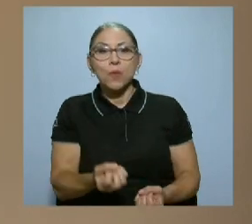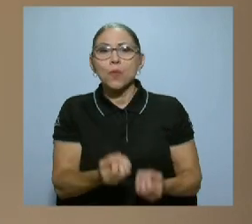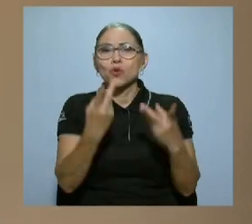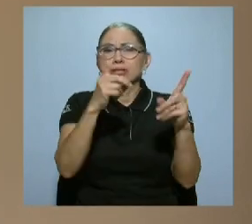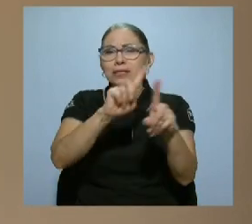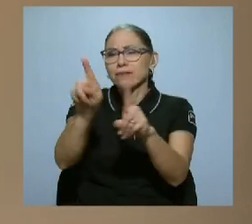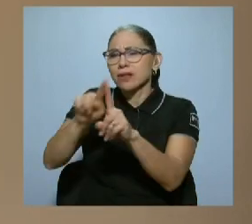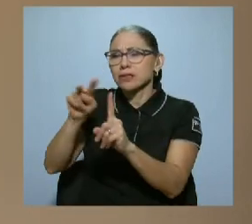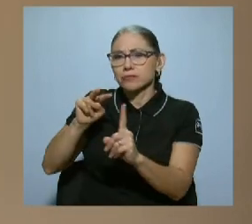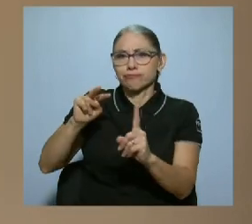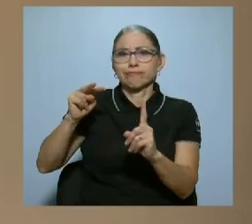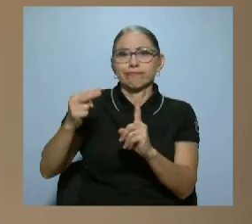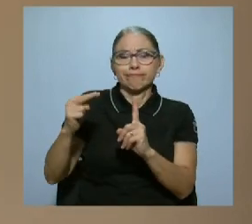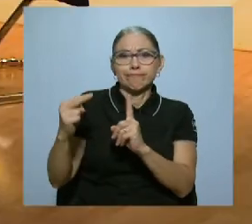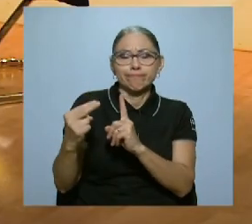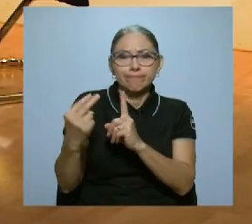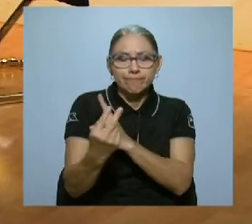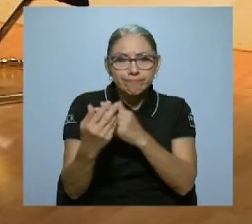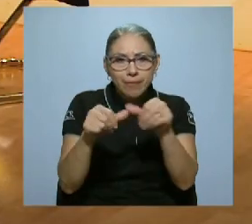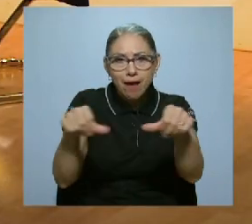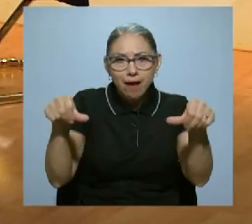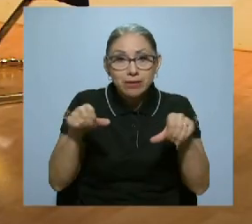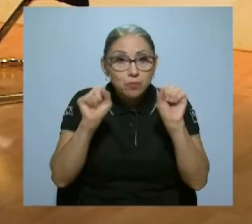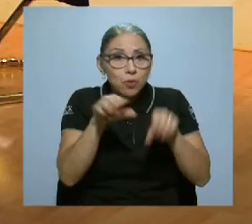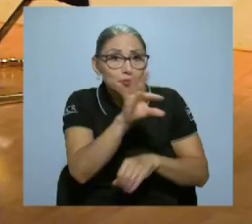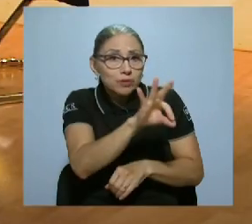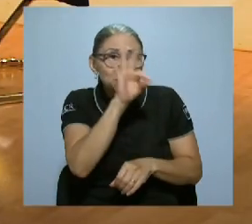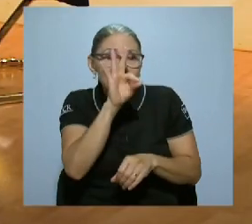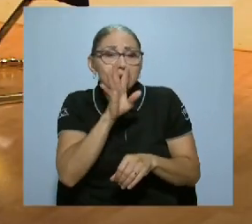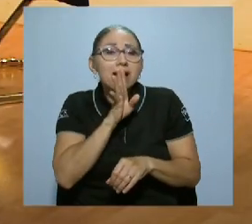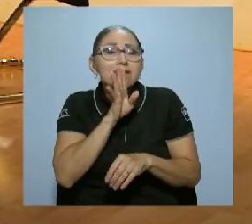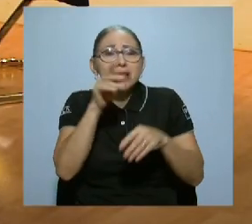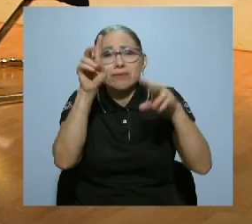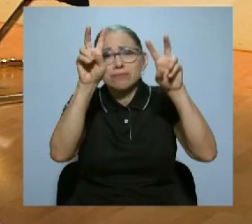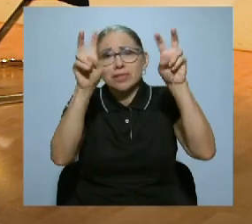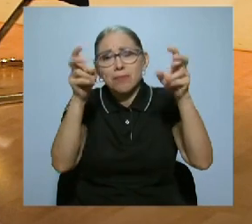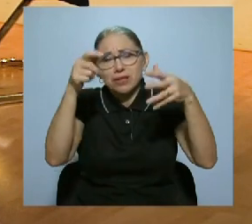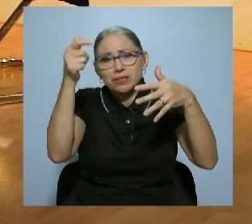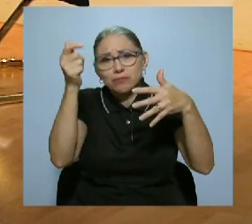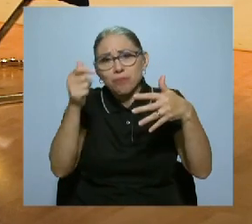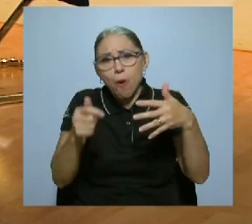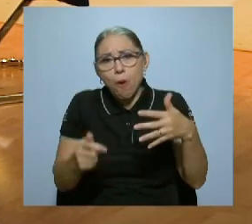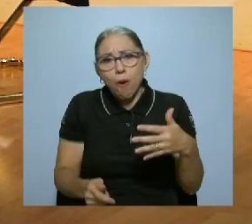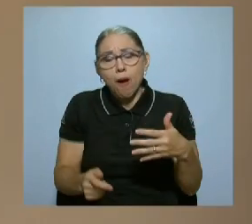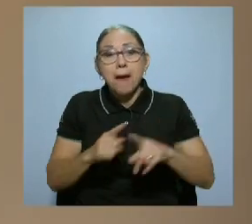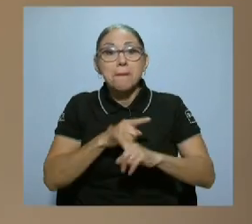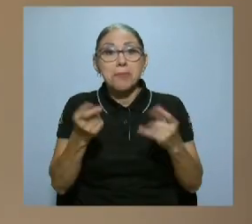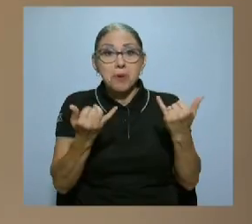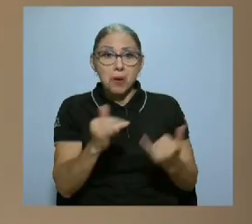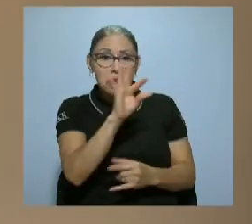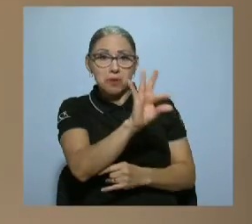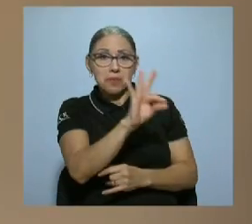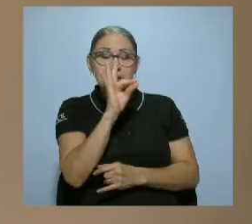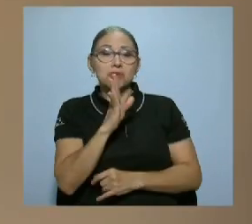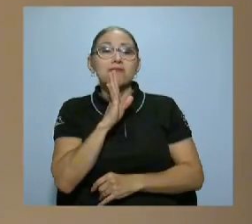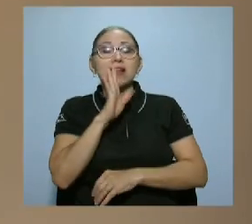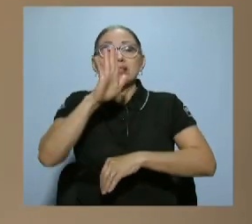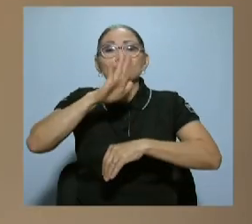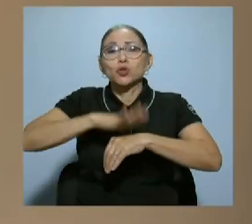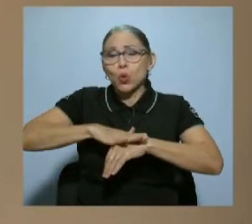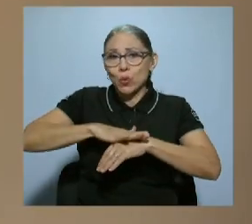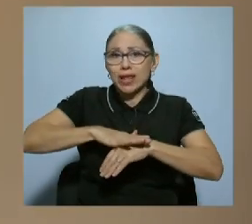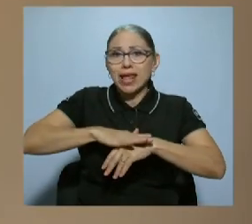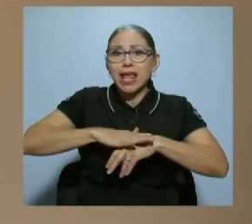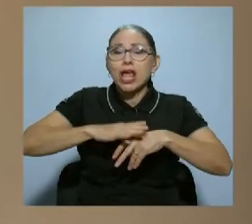vertientes. Lo podemos invitar para que hable de muchos temas, pero hoy lo invitamos para que hablara de los conflictos